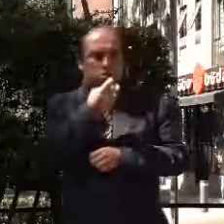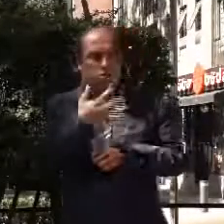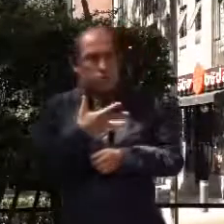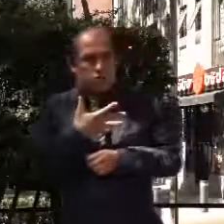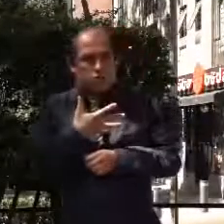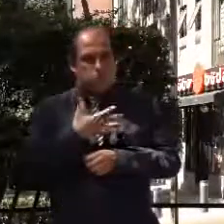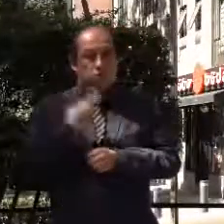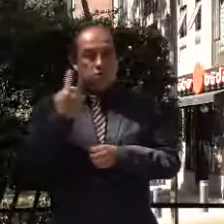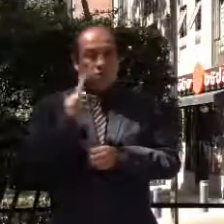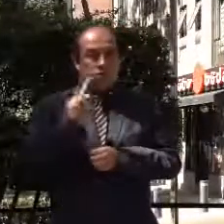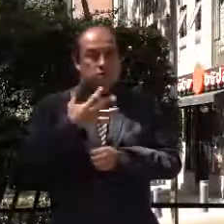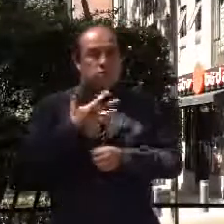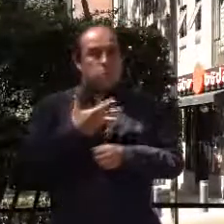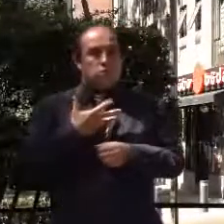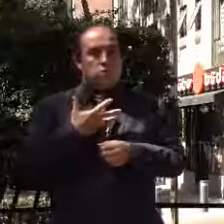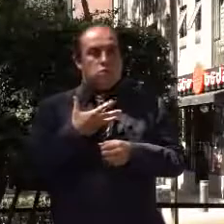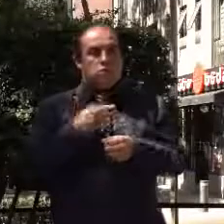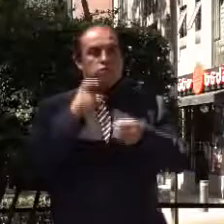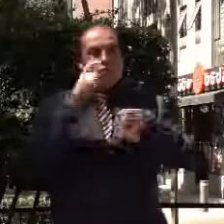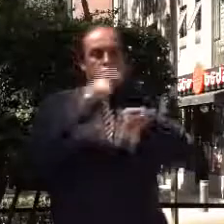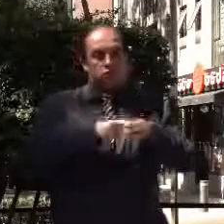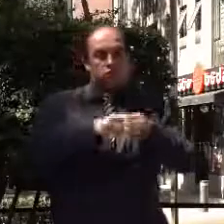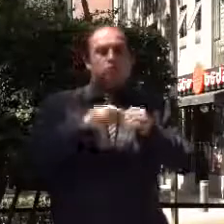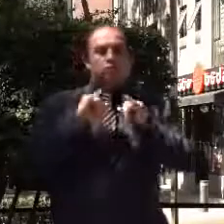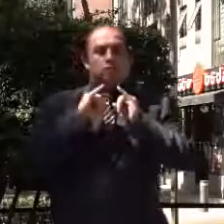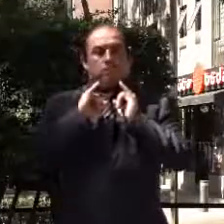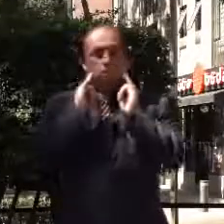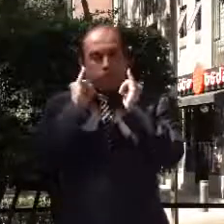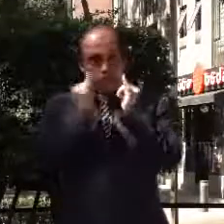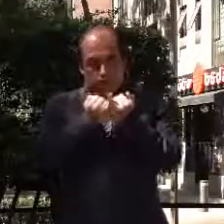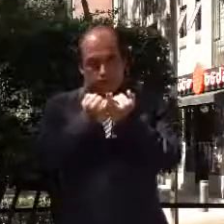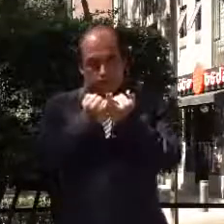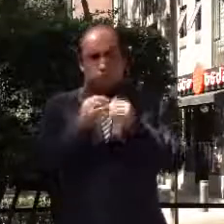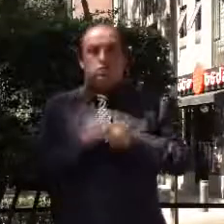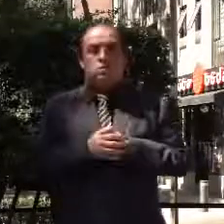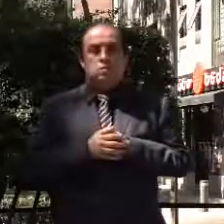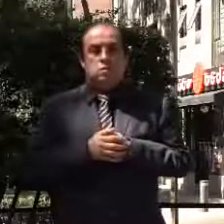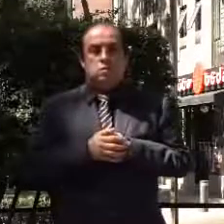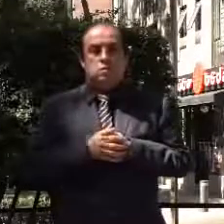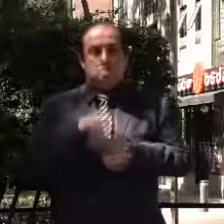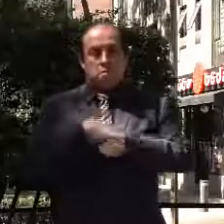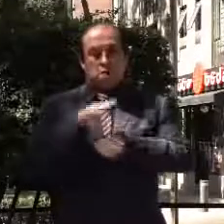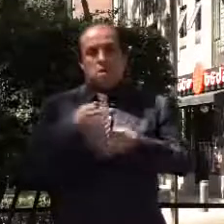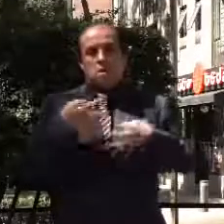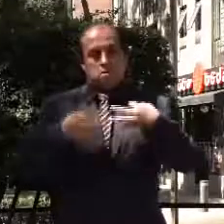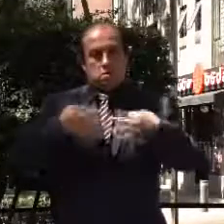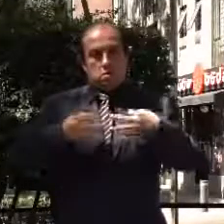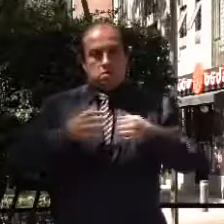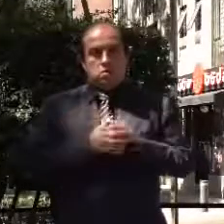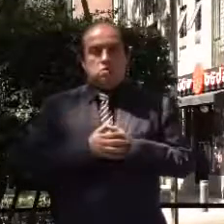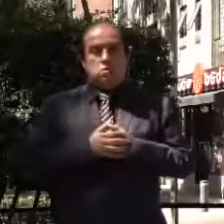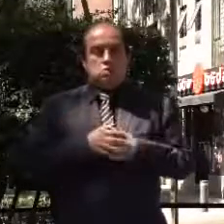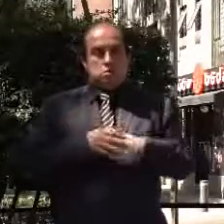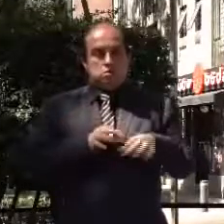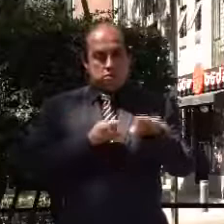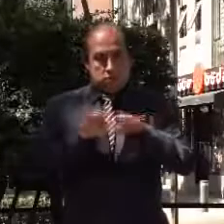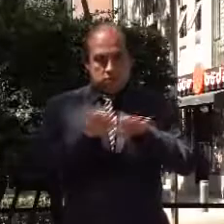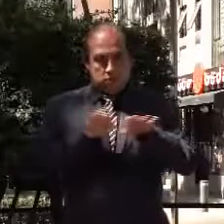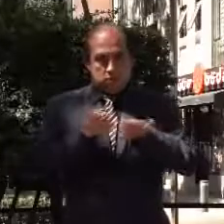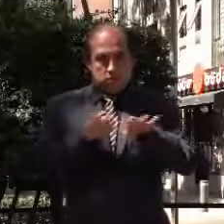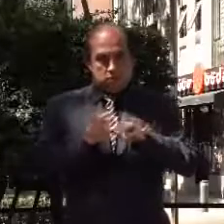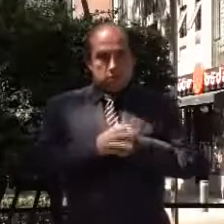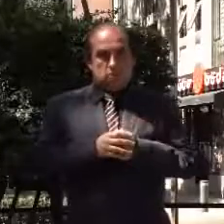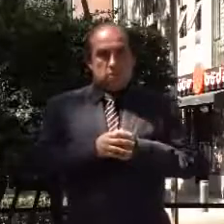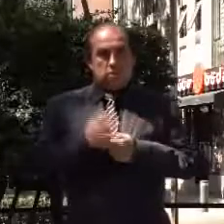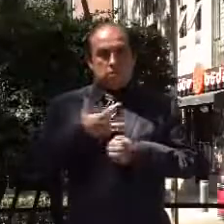que hubo una intervención de la Junta, más bien del Tribunal Laboral, que tiene que